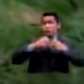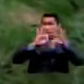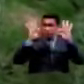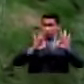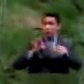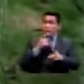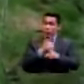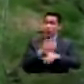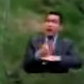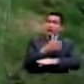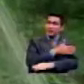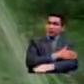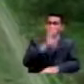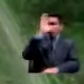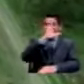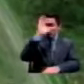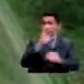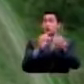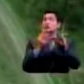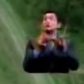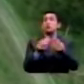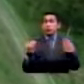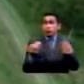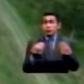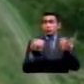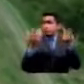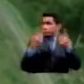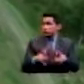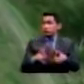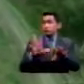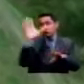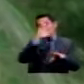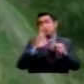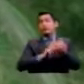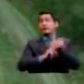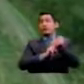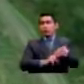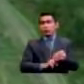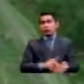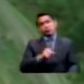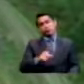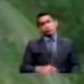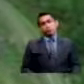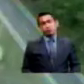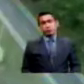de Economía asignar los recursos presupuestarios para atender lo expuesto.